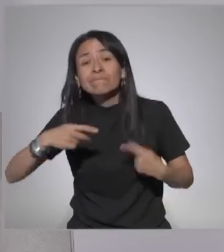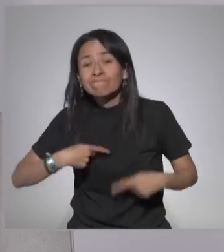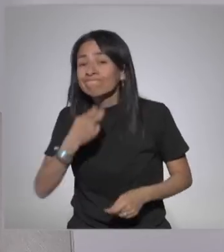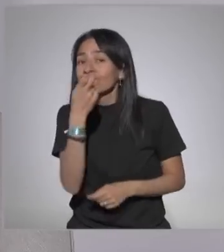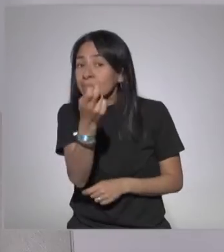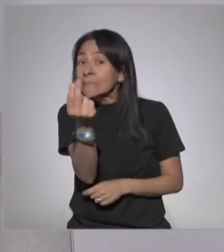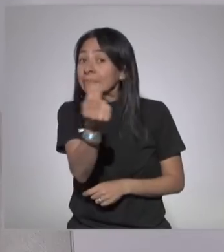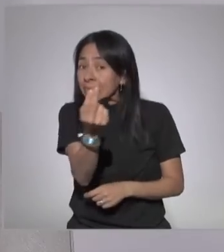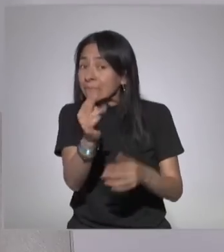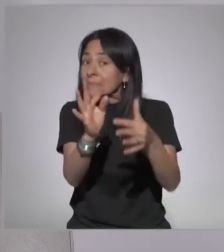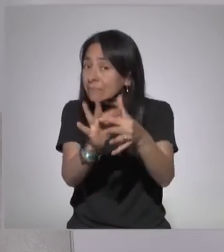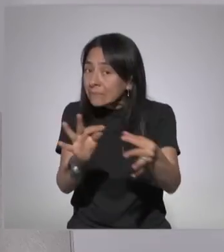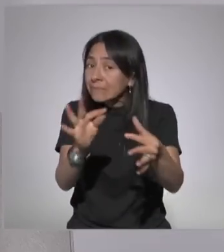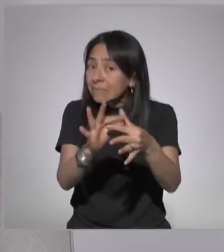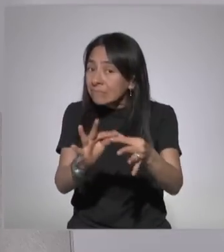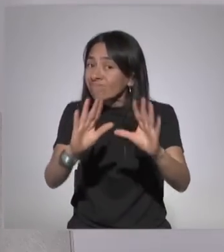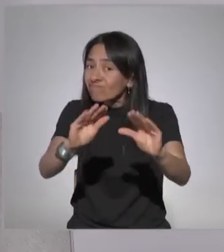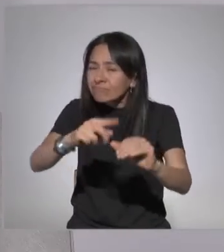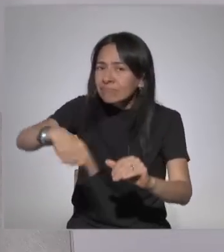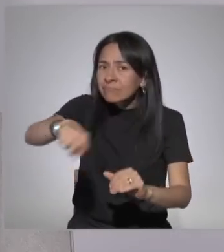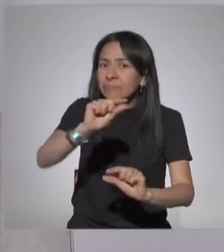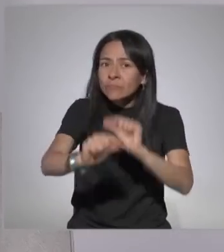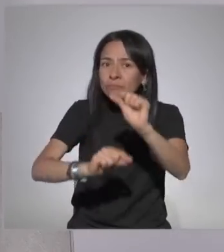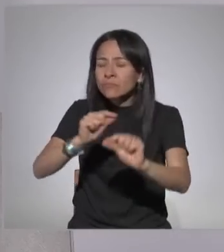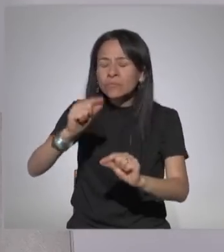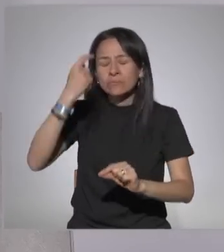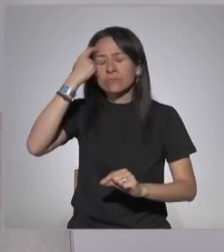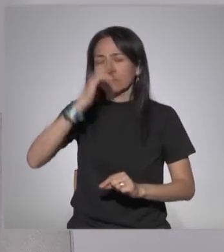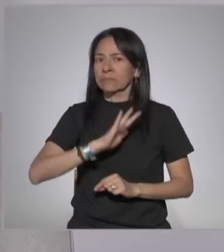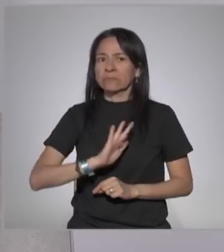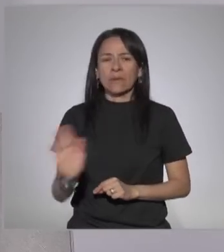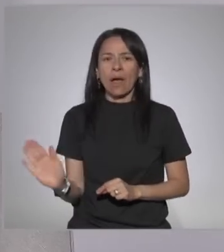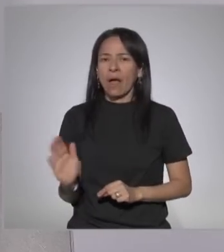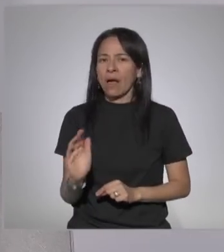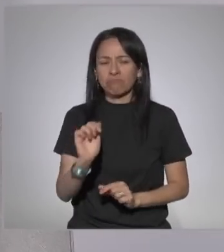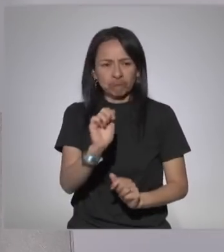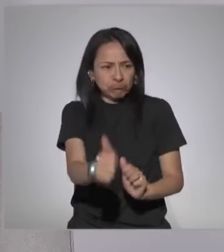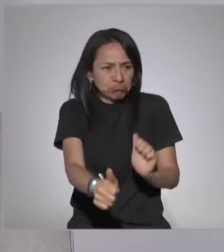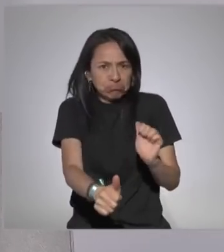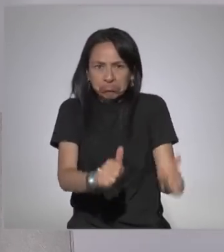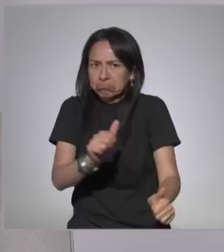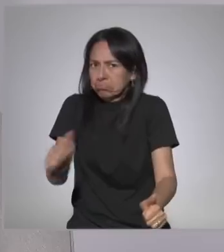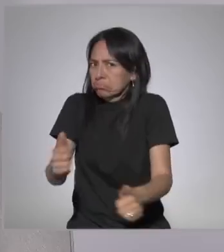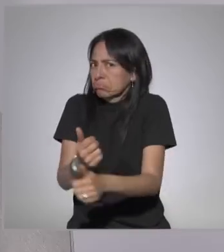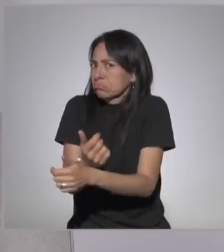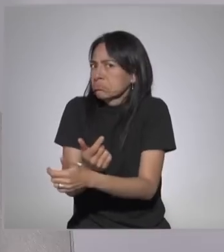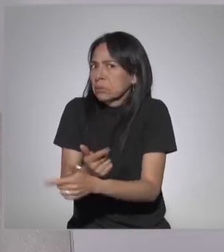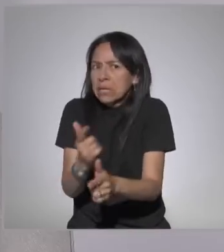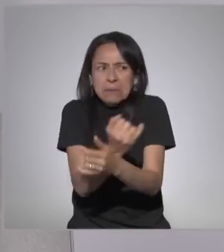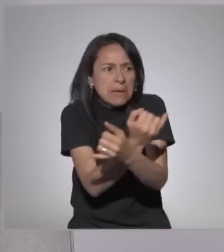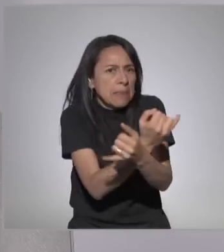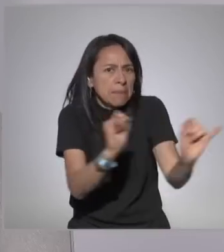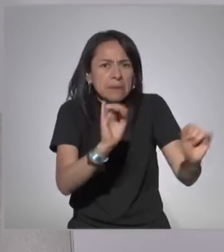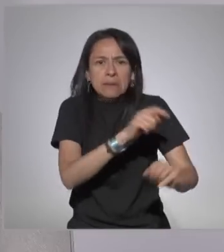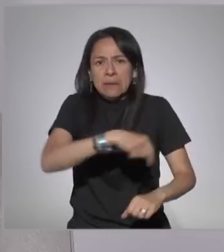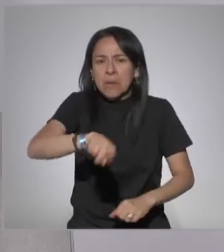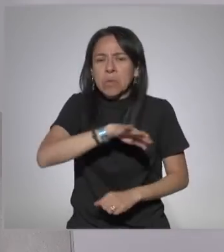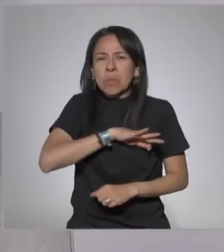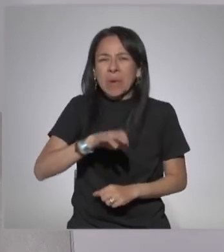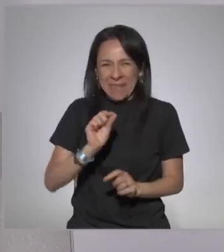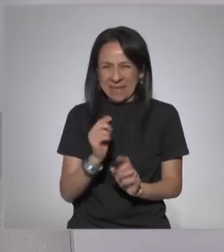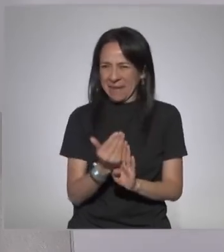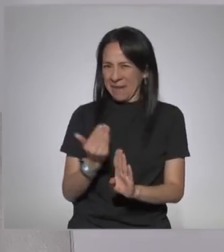ser autónoma. Hace un ratito hablaba de cómo me parece que hay